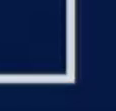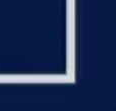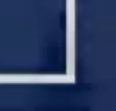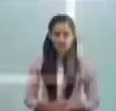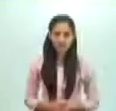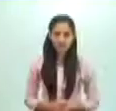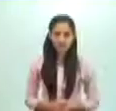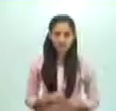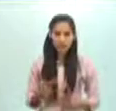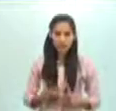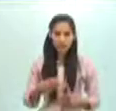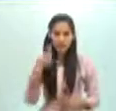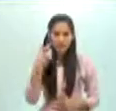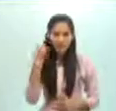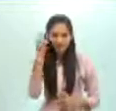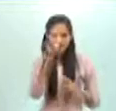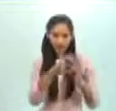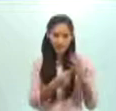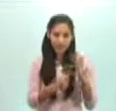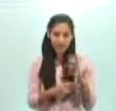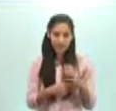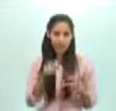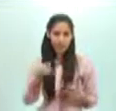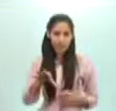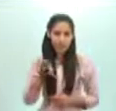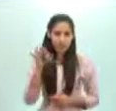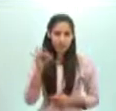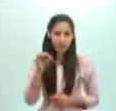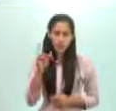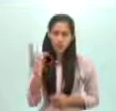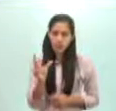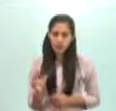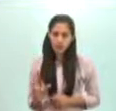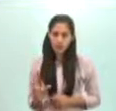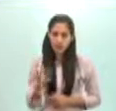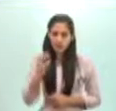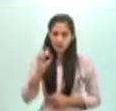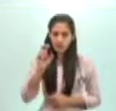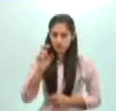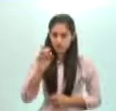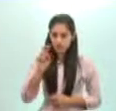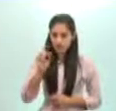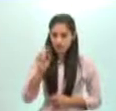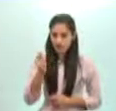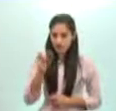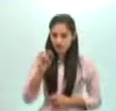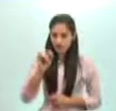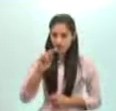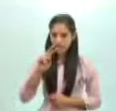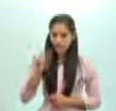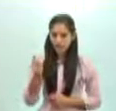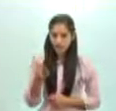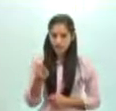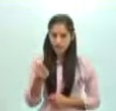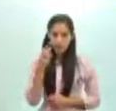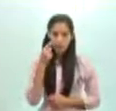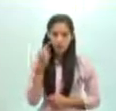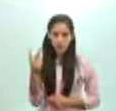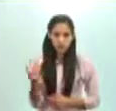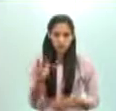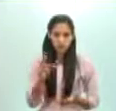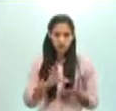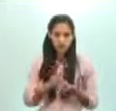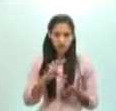Para apreciar estas características, hemos escogido el poema Sonatina, que aparece en el segundo libro de este autor